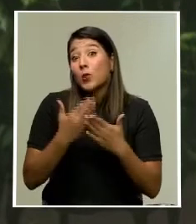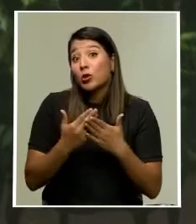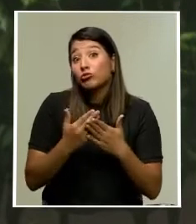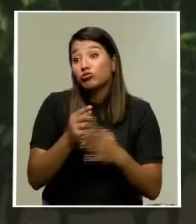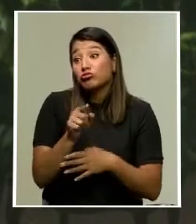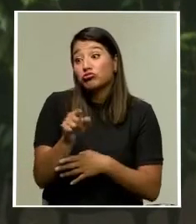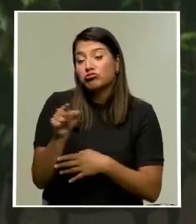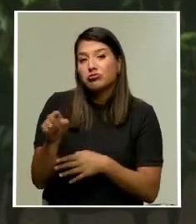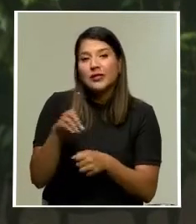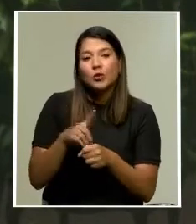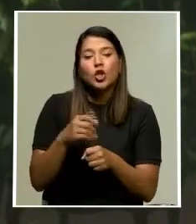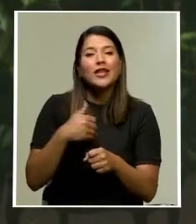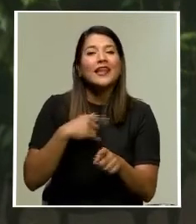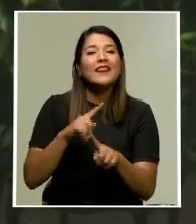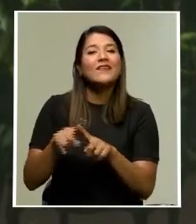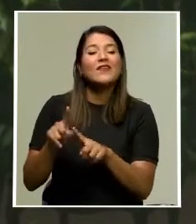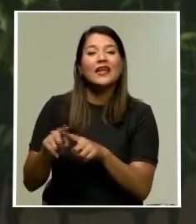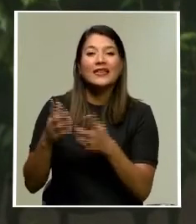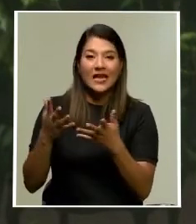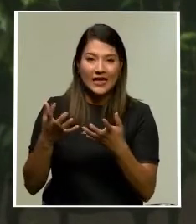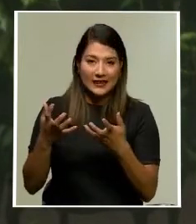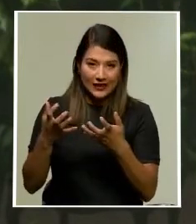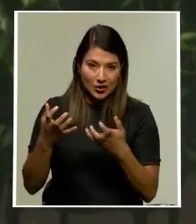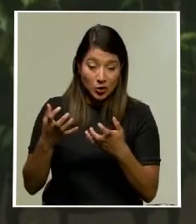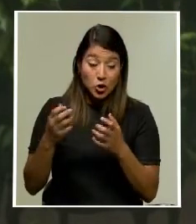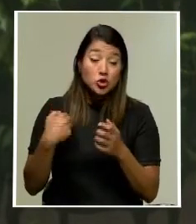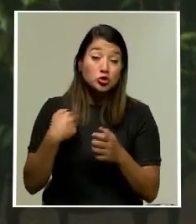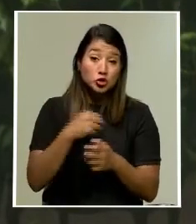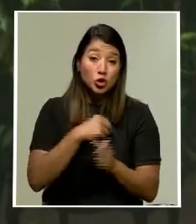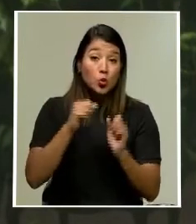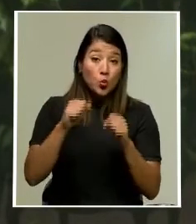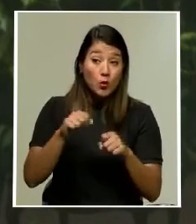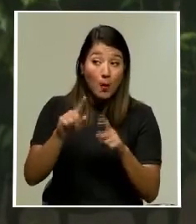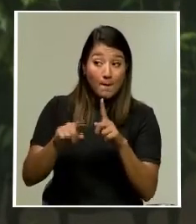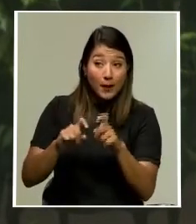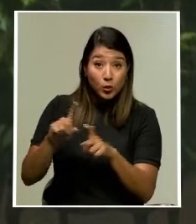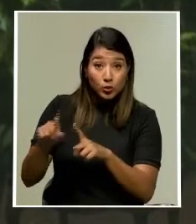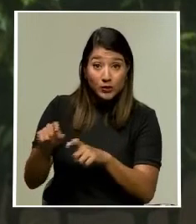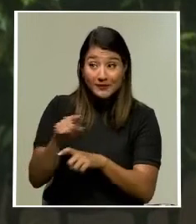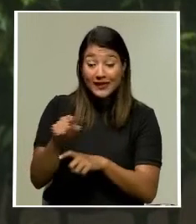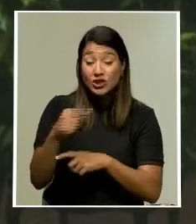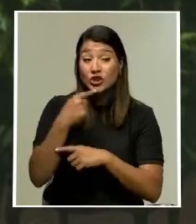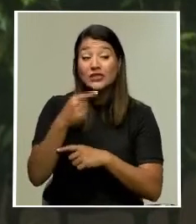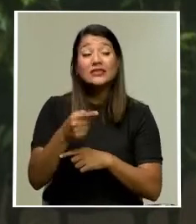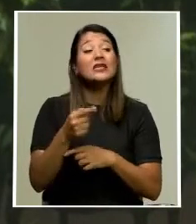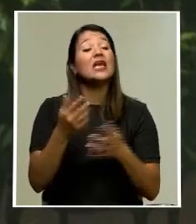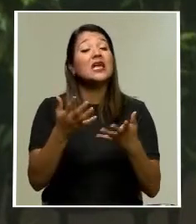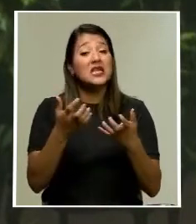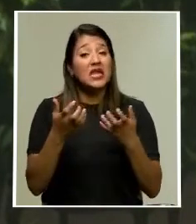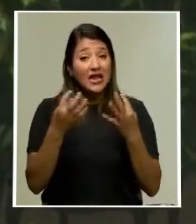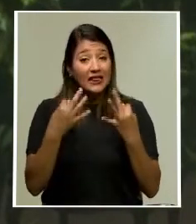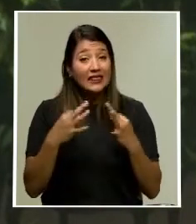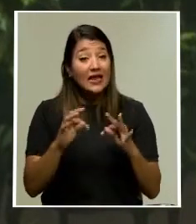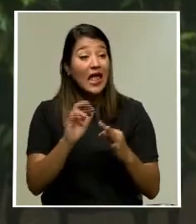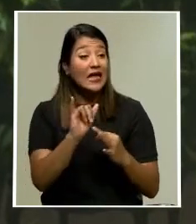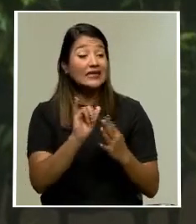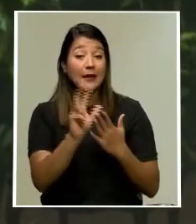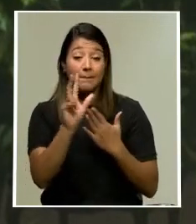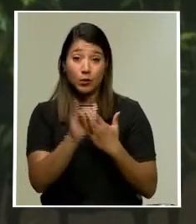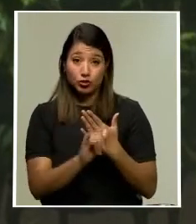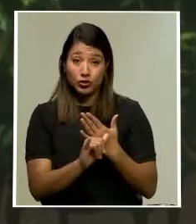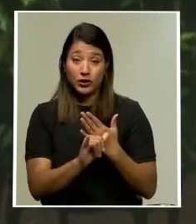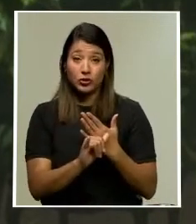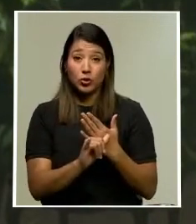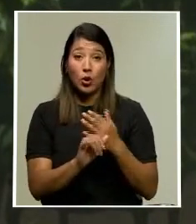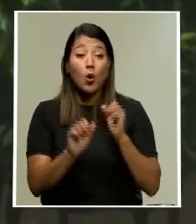con algunos y ellos nos decían que estarán pues tratando de que este proyecto, que ha tenido de todo,